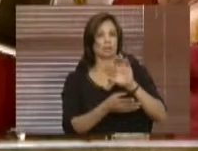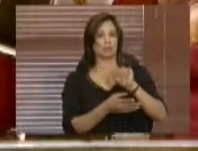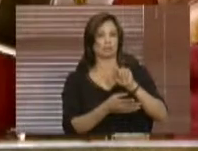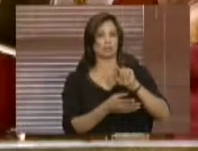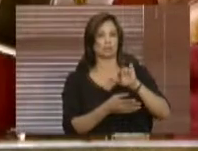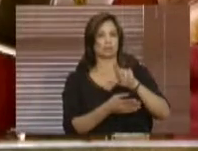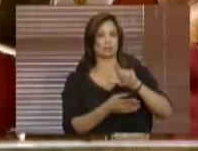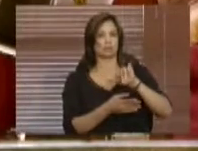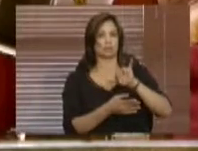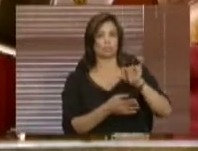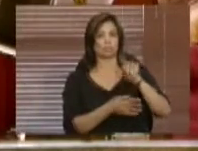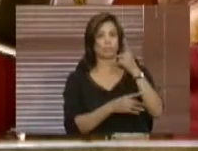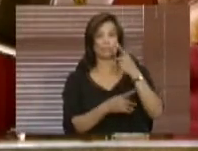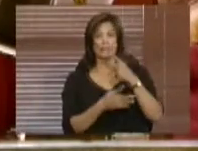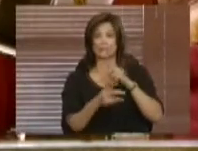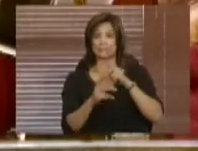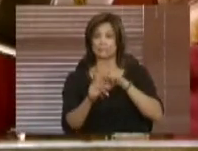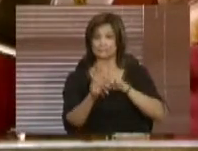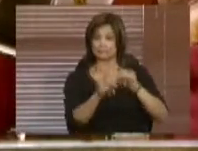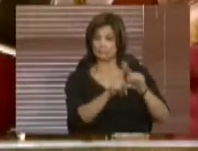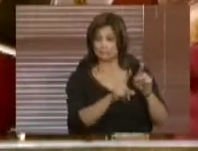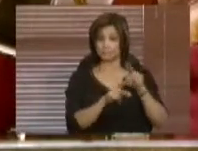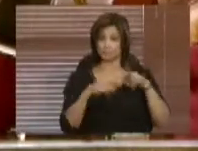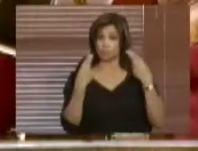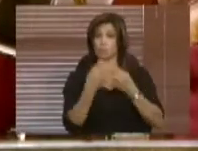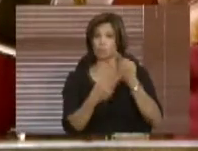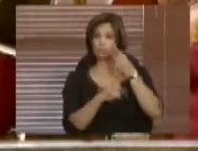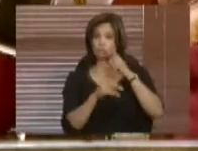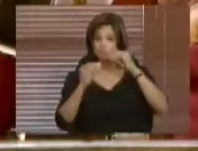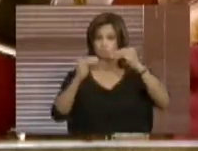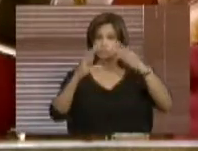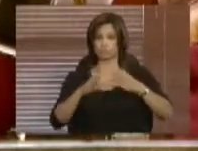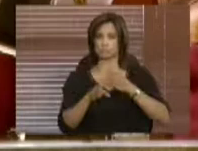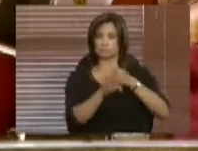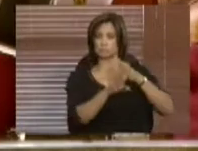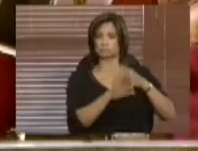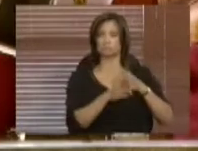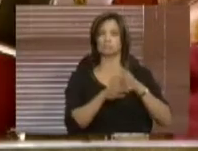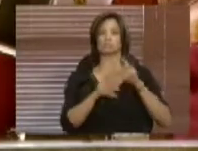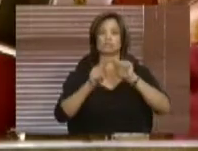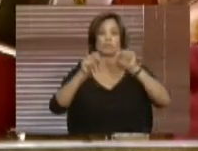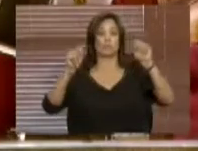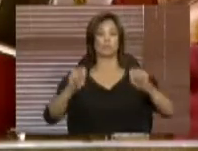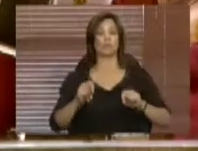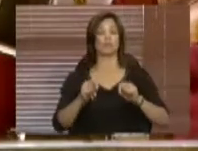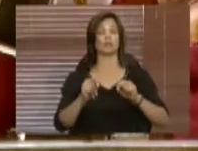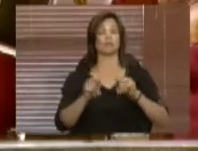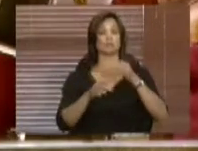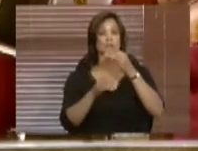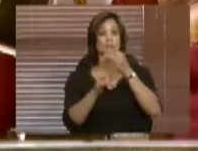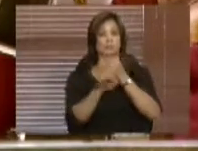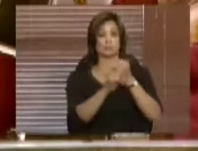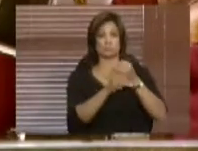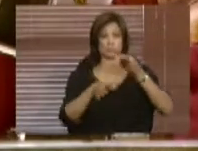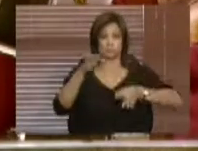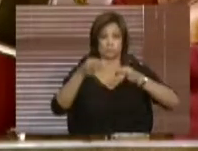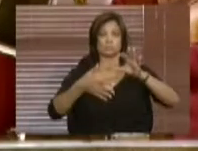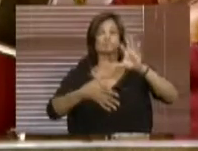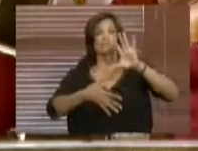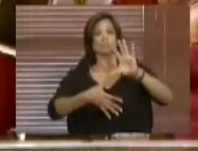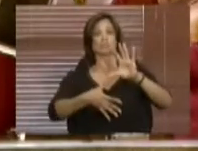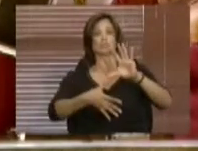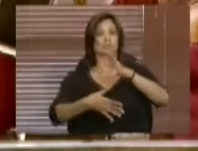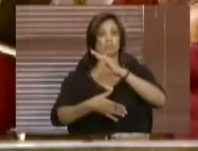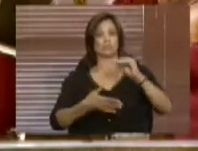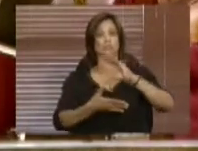encuentros participaron académicos y magistrados de salas, tribunales y cortes constitucionales de América Latina